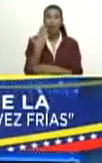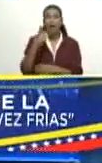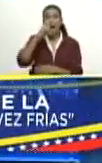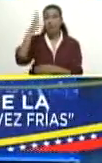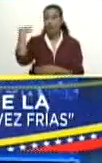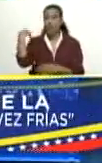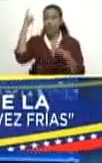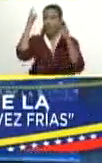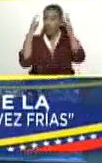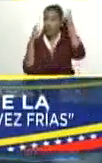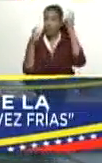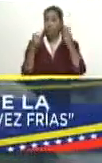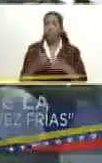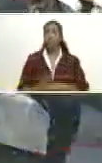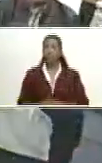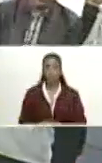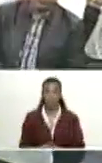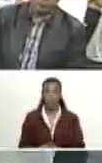comandante Hugo Chávez.